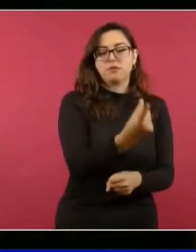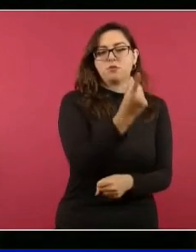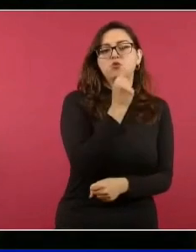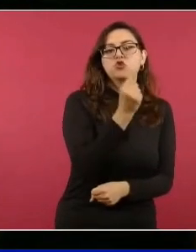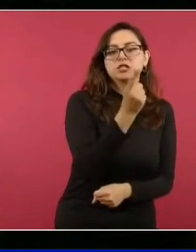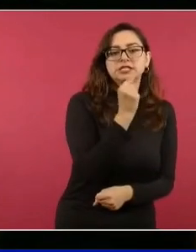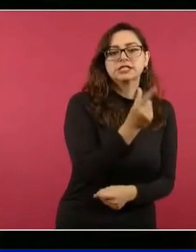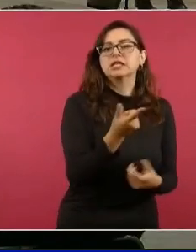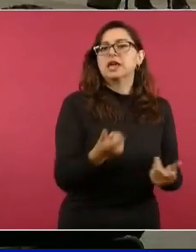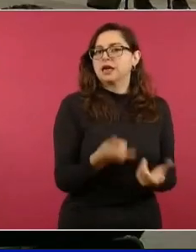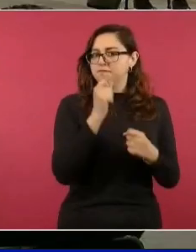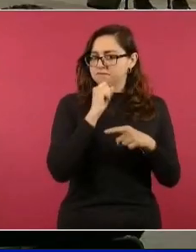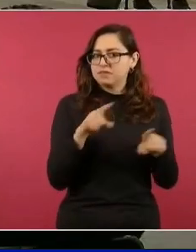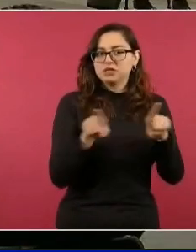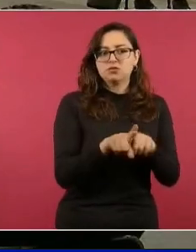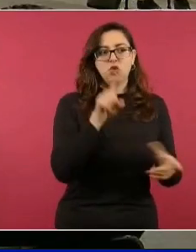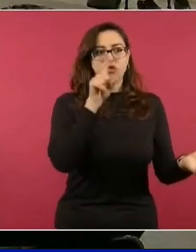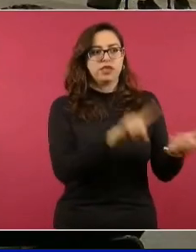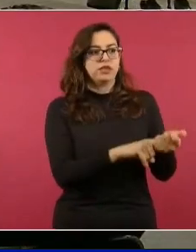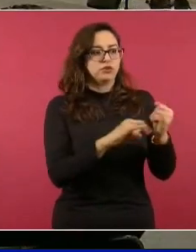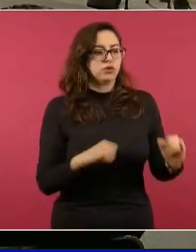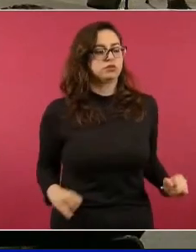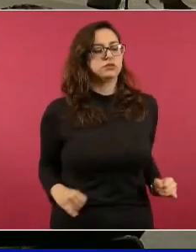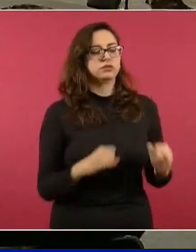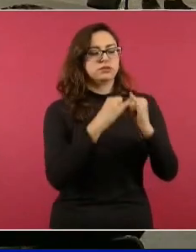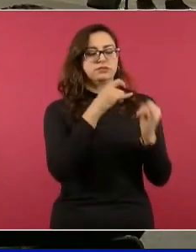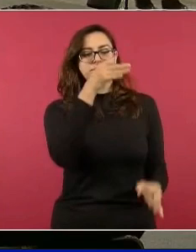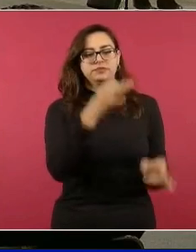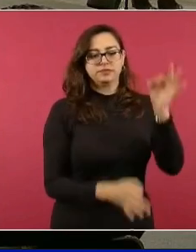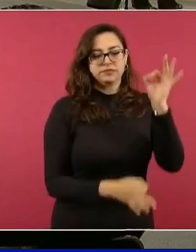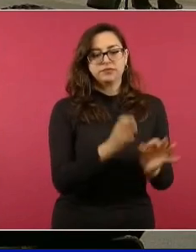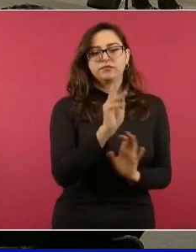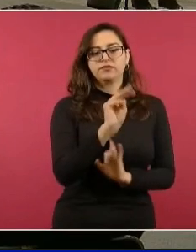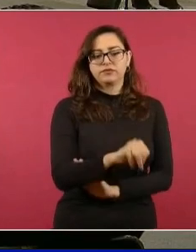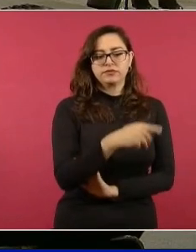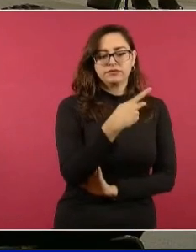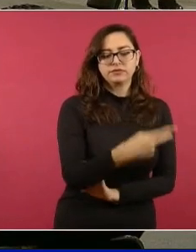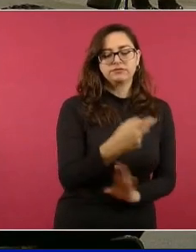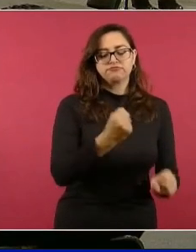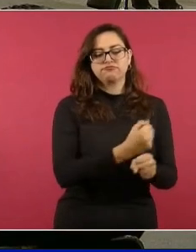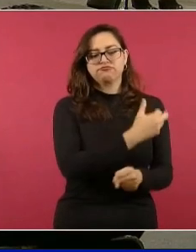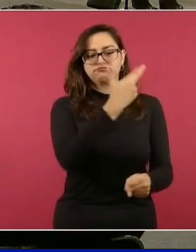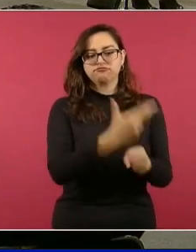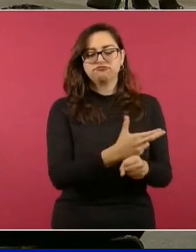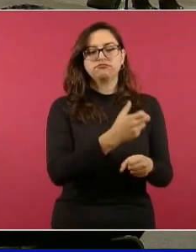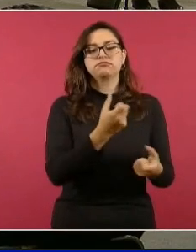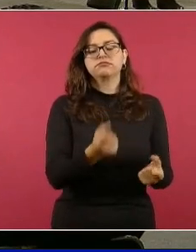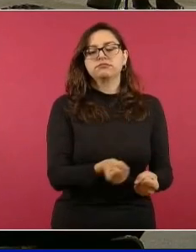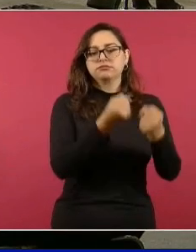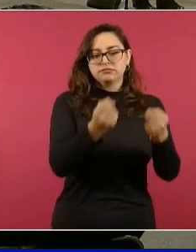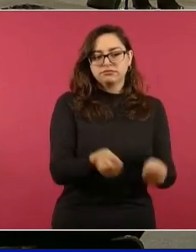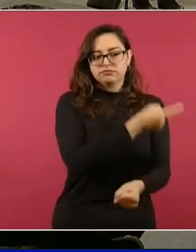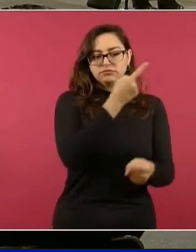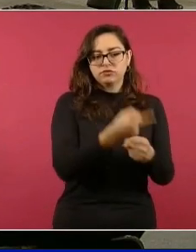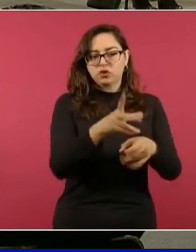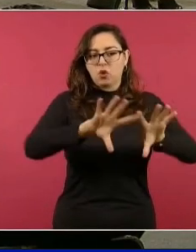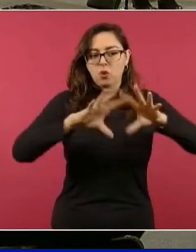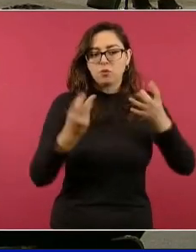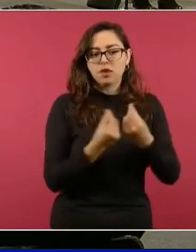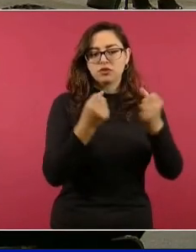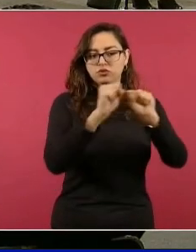personal en todas estas instituciones, en las procuradurías, las fiscalías, las secretarías de seguridad, todo lo que compone el sistema de seguridad.